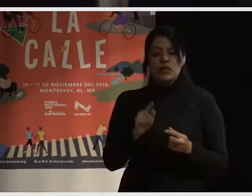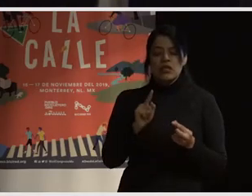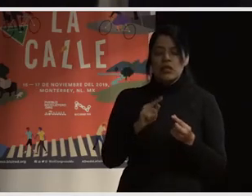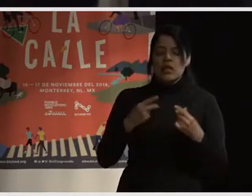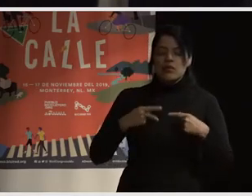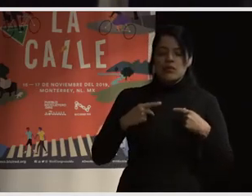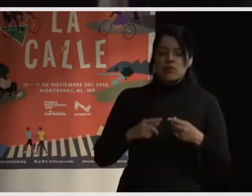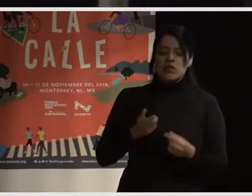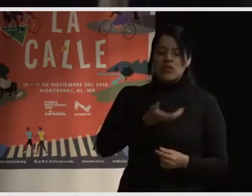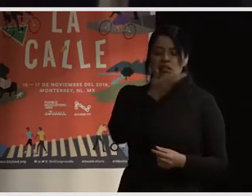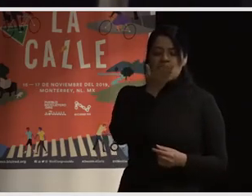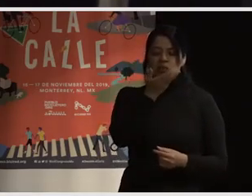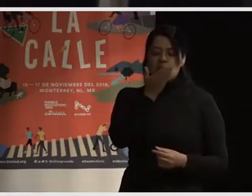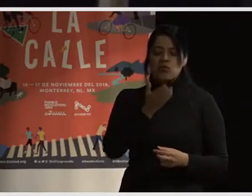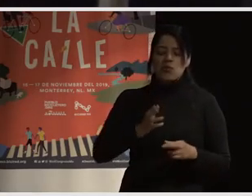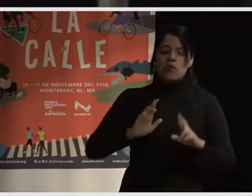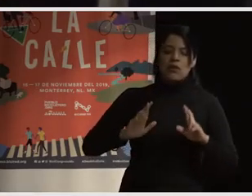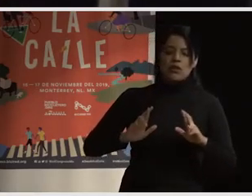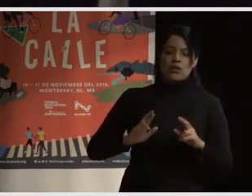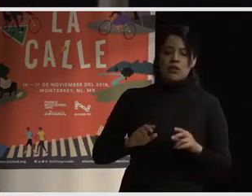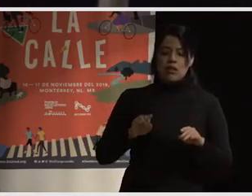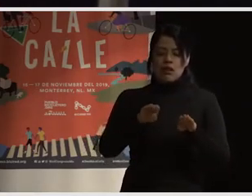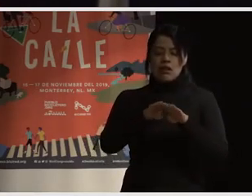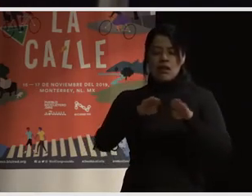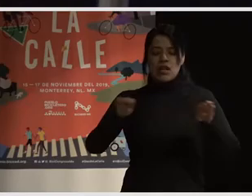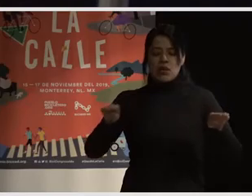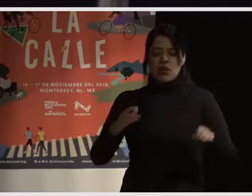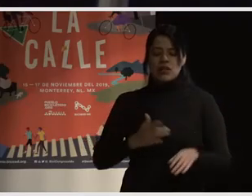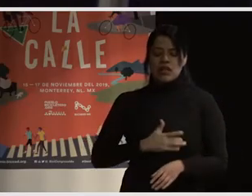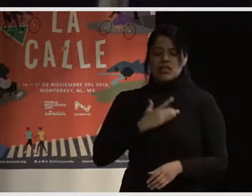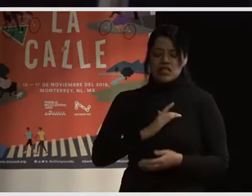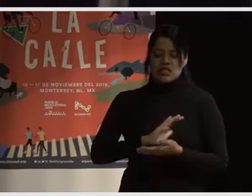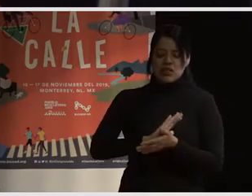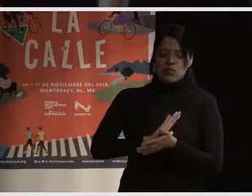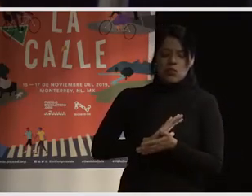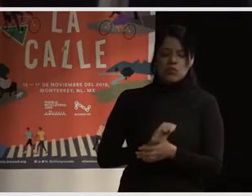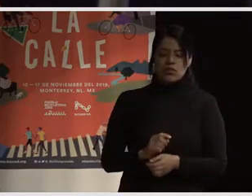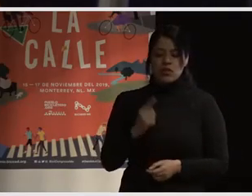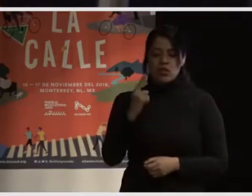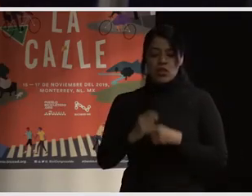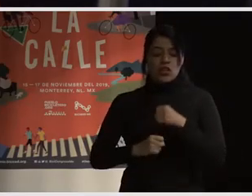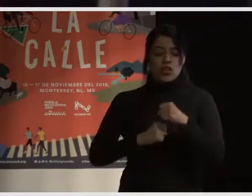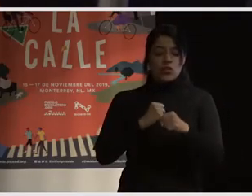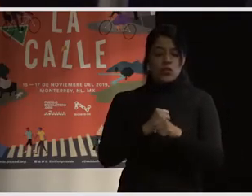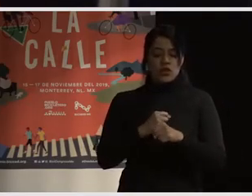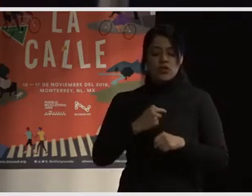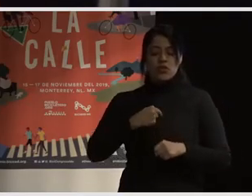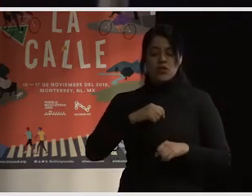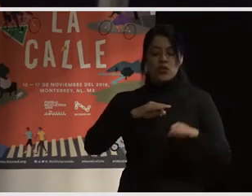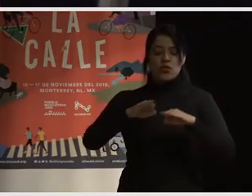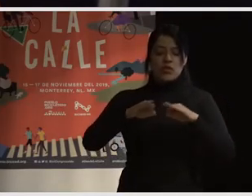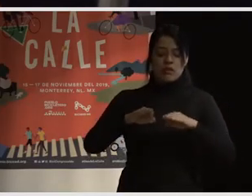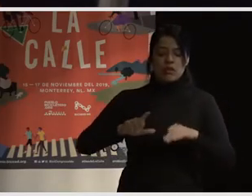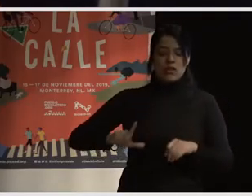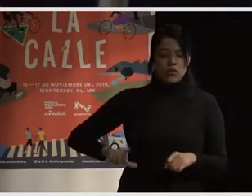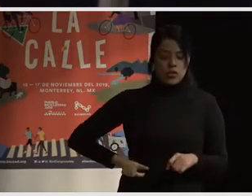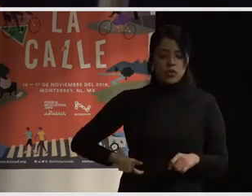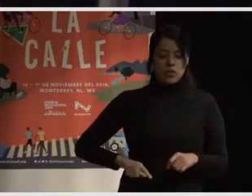acostumbrado a los privilegios la igualdad se siente como presión en un año que llevo como funcionario público creo que lo he visto